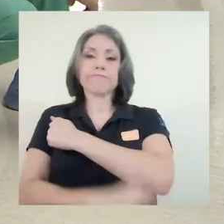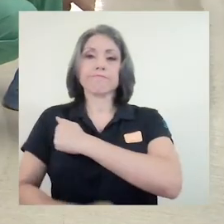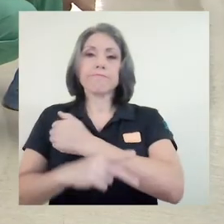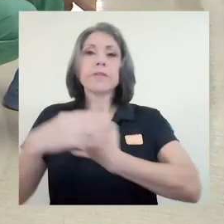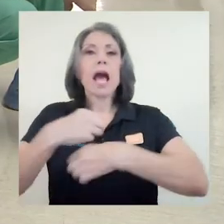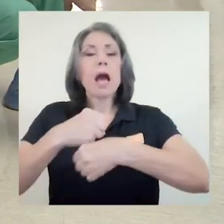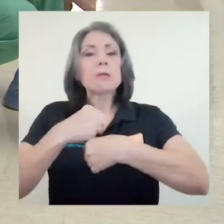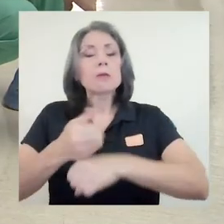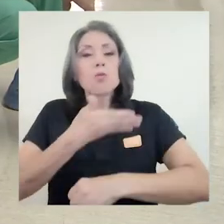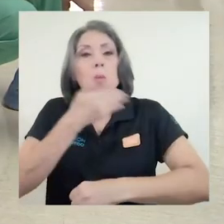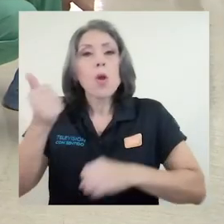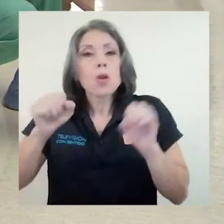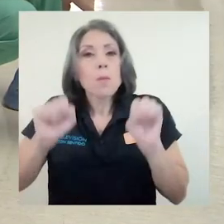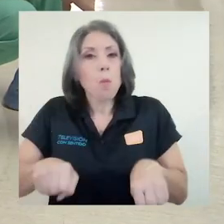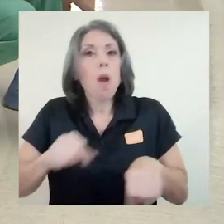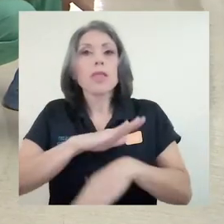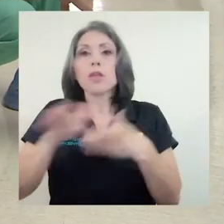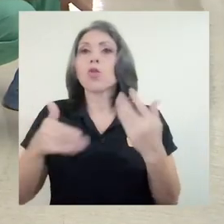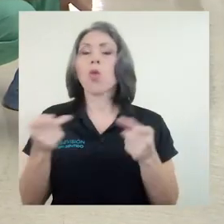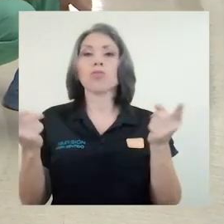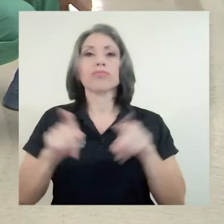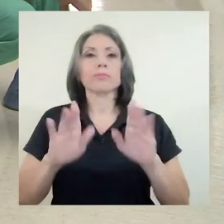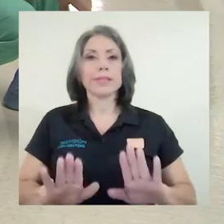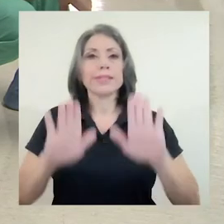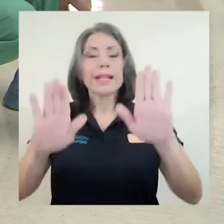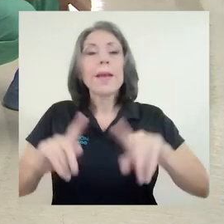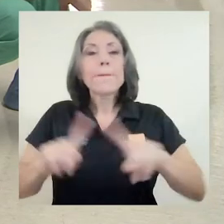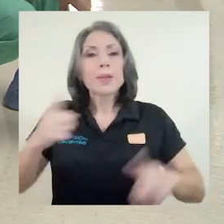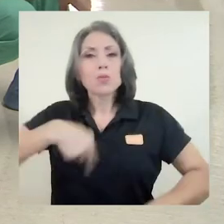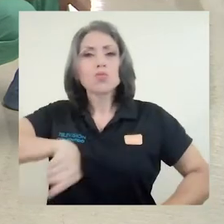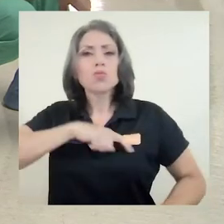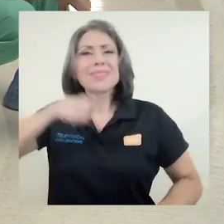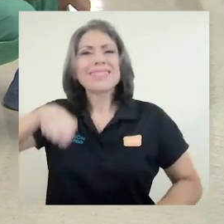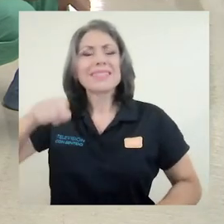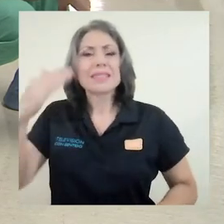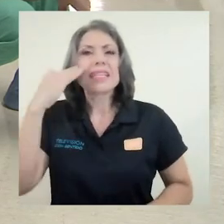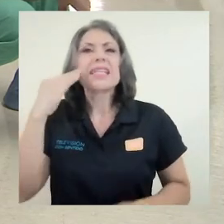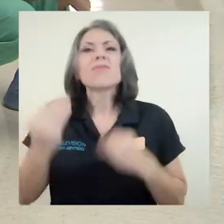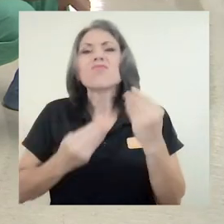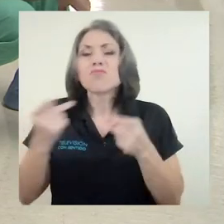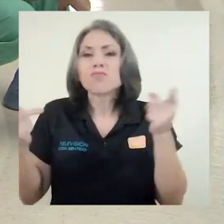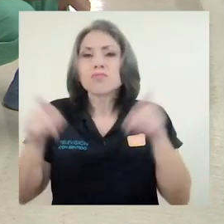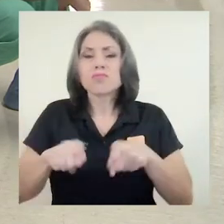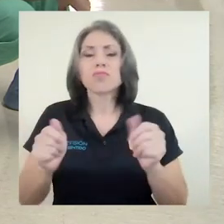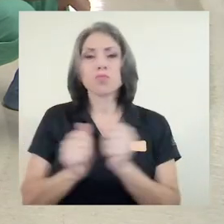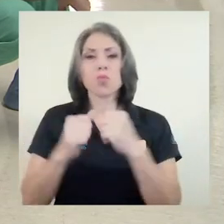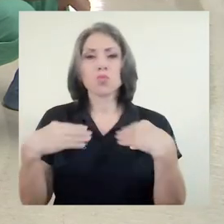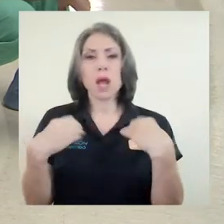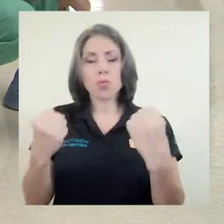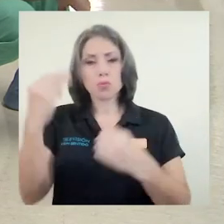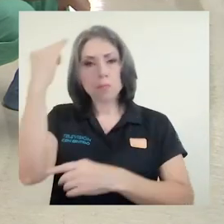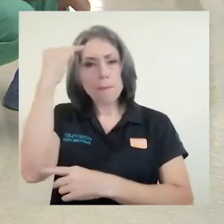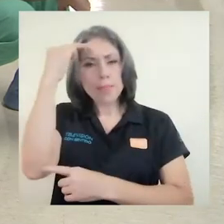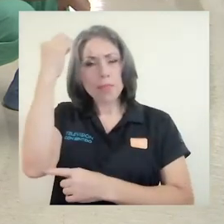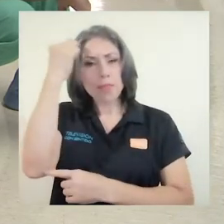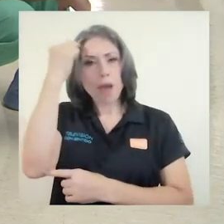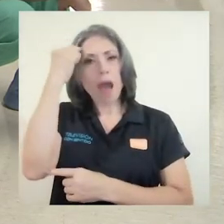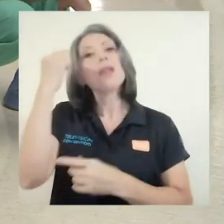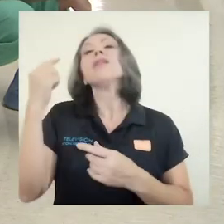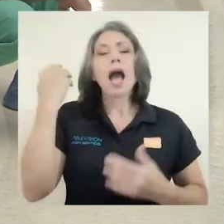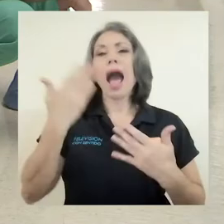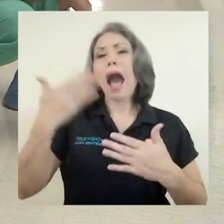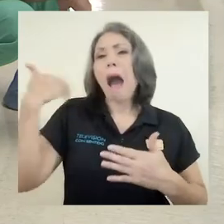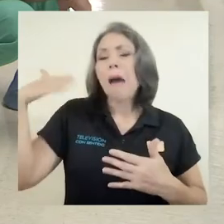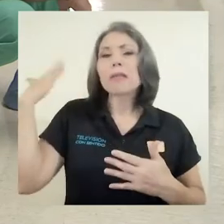conocer qué está pasando con la salud mental que ya es algo que estaba dejado de lado desde antes de la